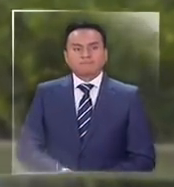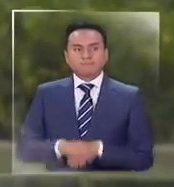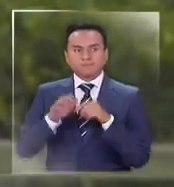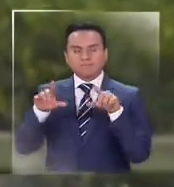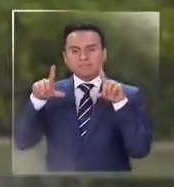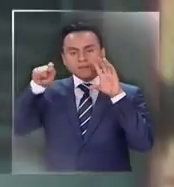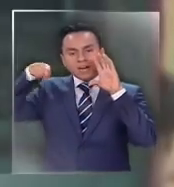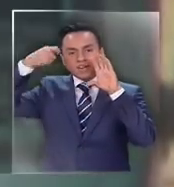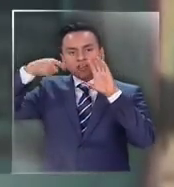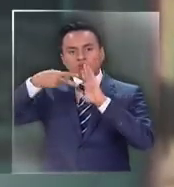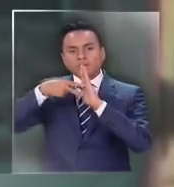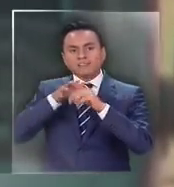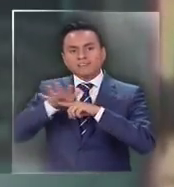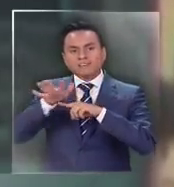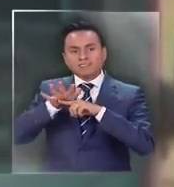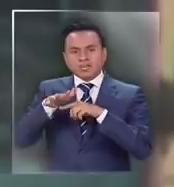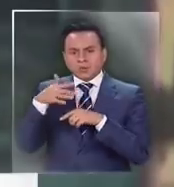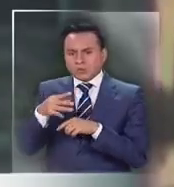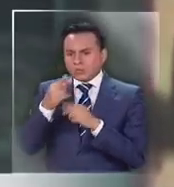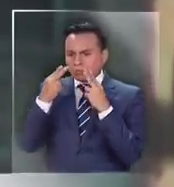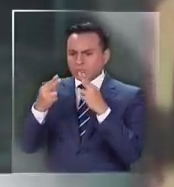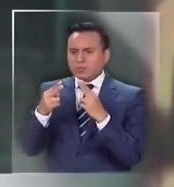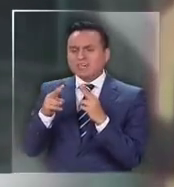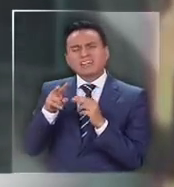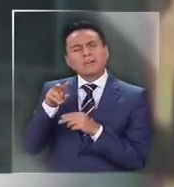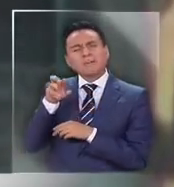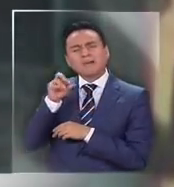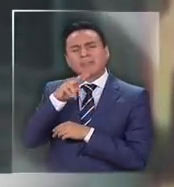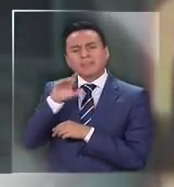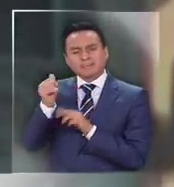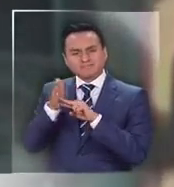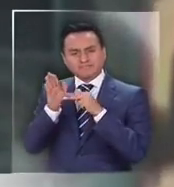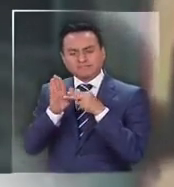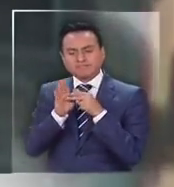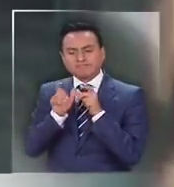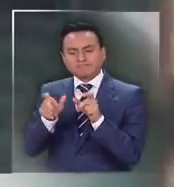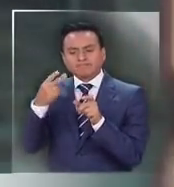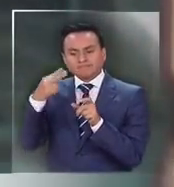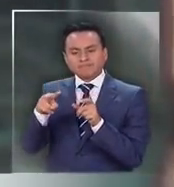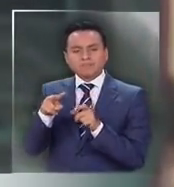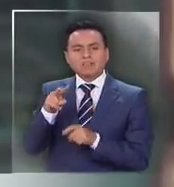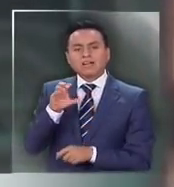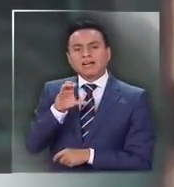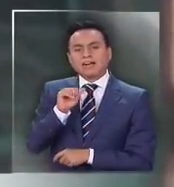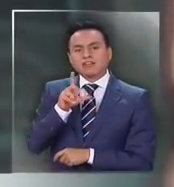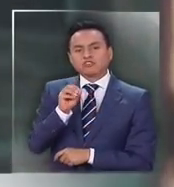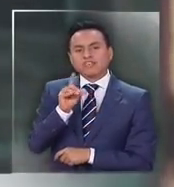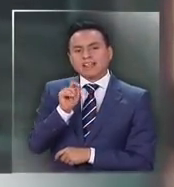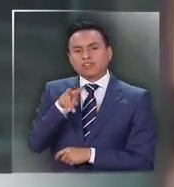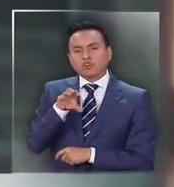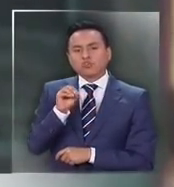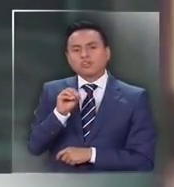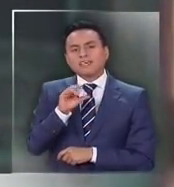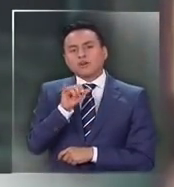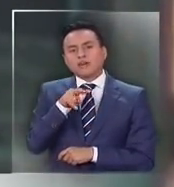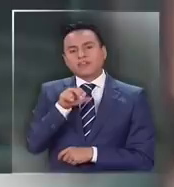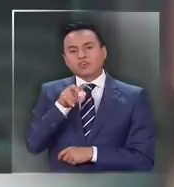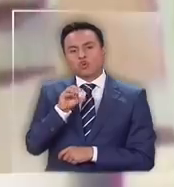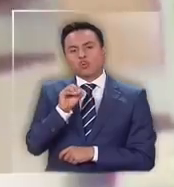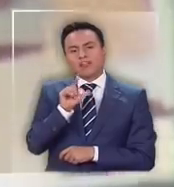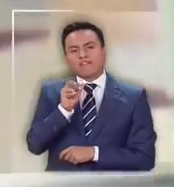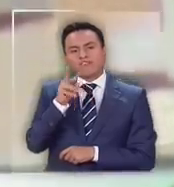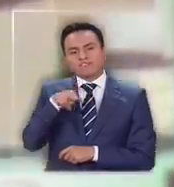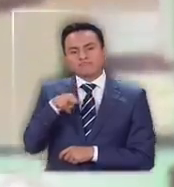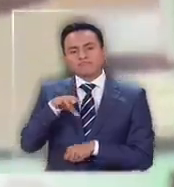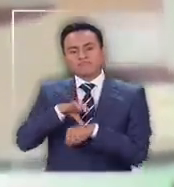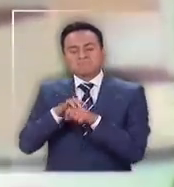Esta fue la imagen que en 2015 marcó un precedente en el caso Penta. Los controladores del holding Carlos Alberto Delano y Carlos Eugenio Lavín cumplieron